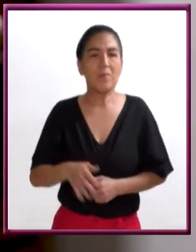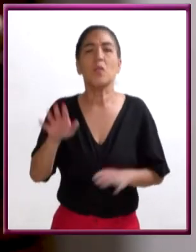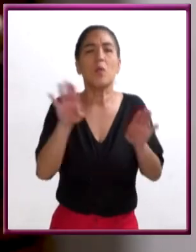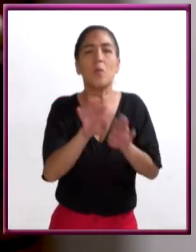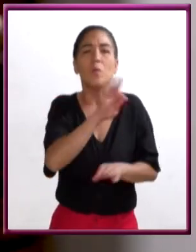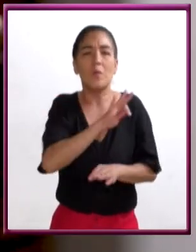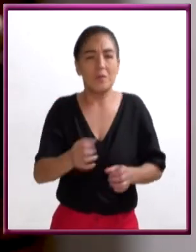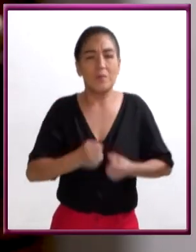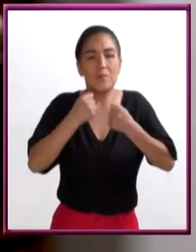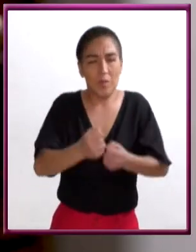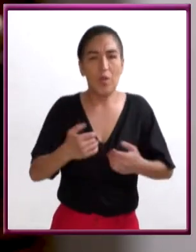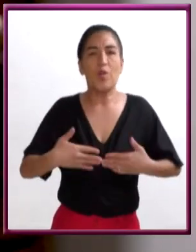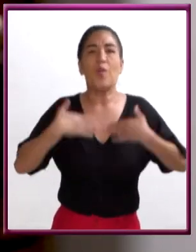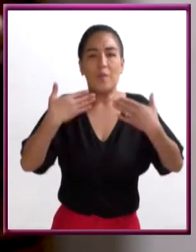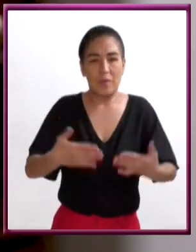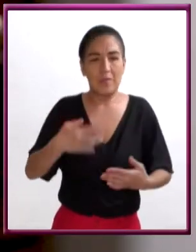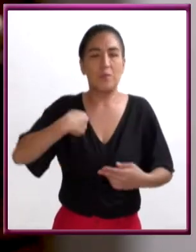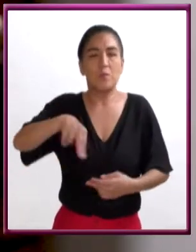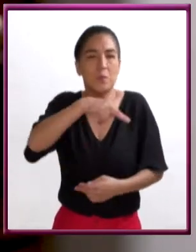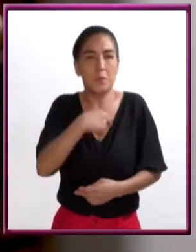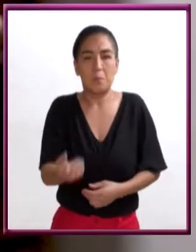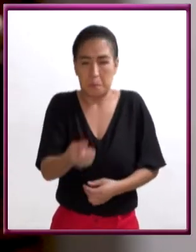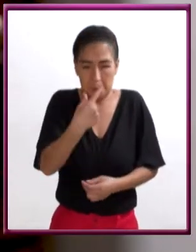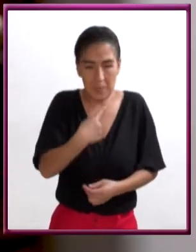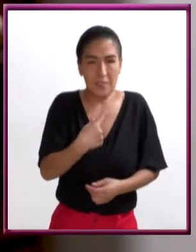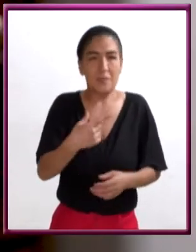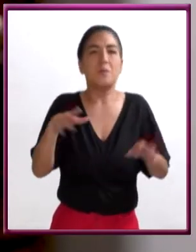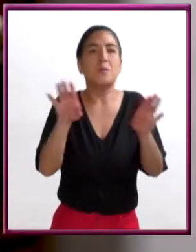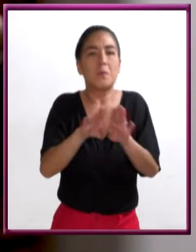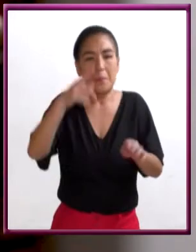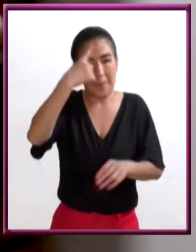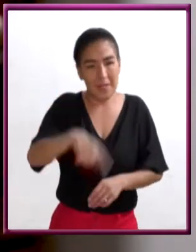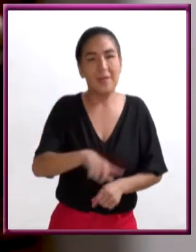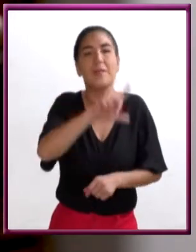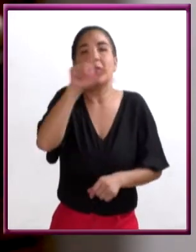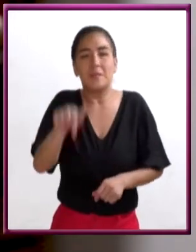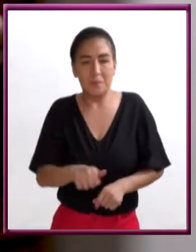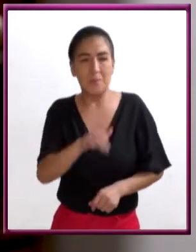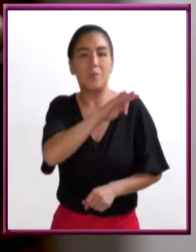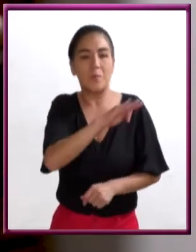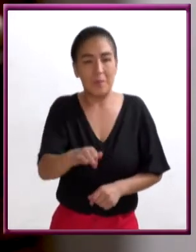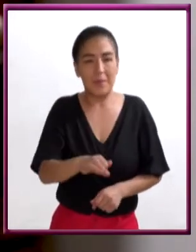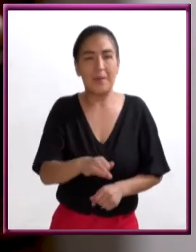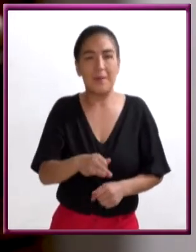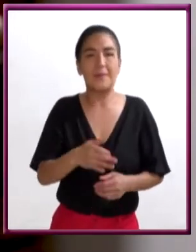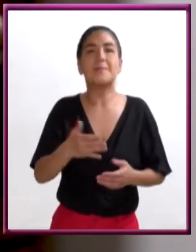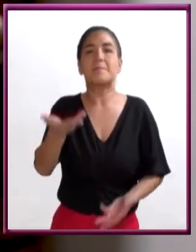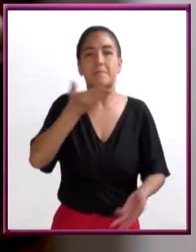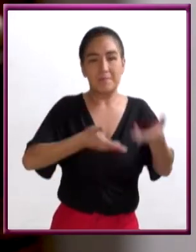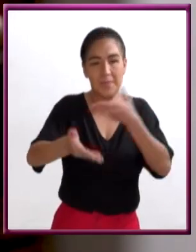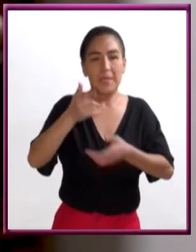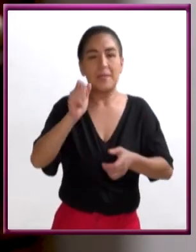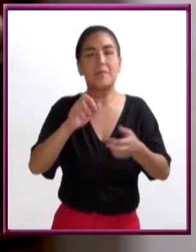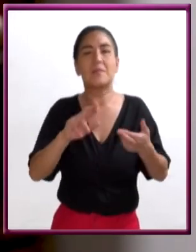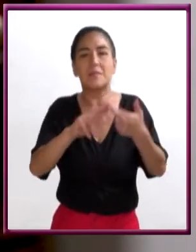cómo podemos reforzar la confianza en nosotras y en nosotros mismos para poder entablar una relación con una